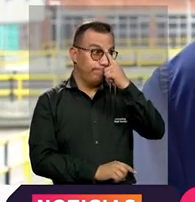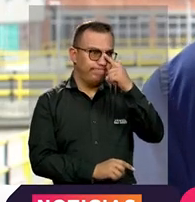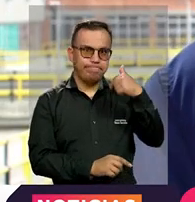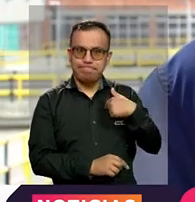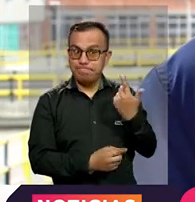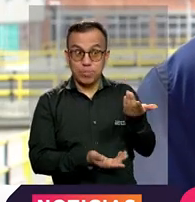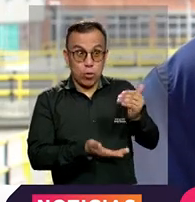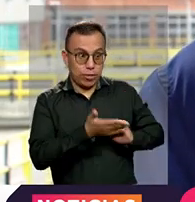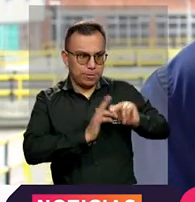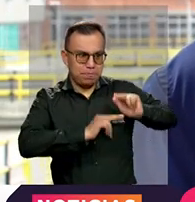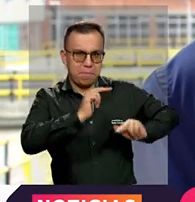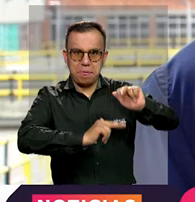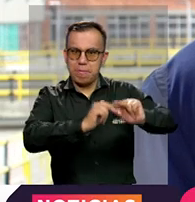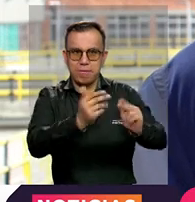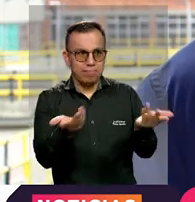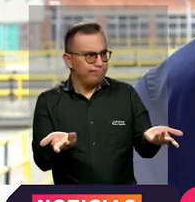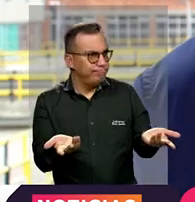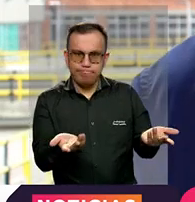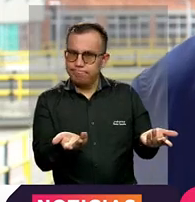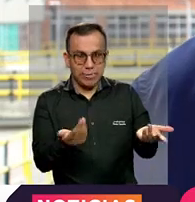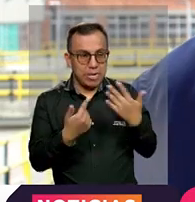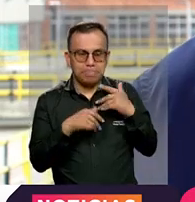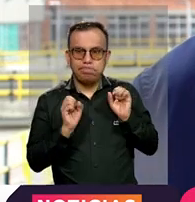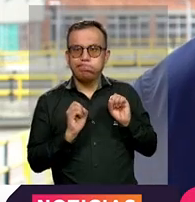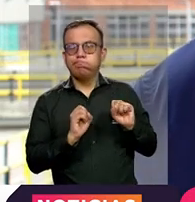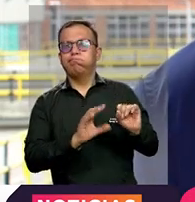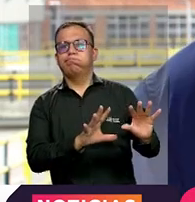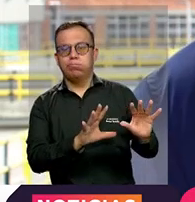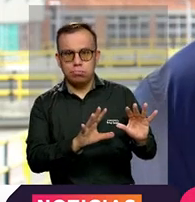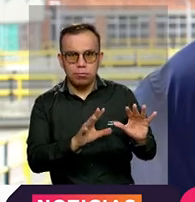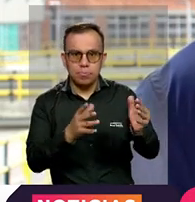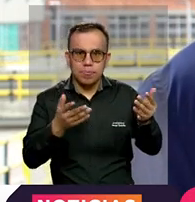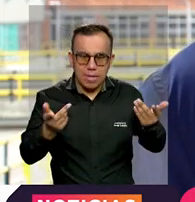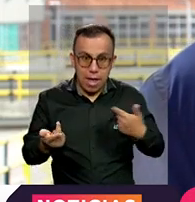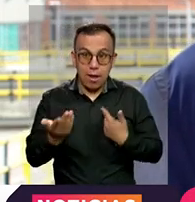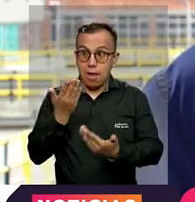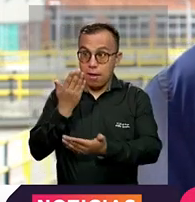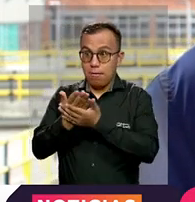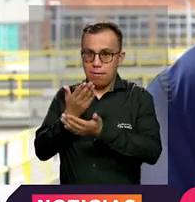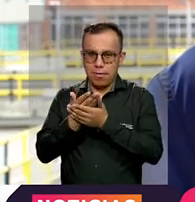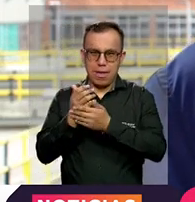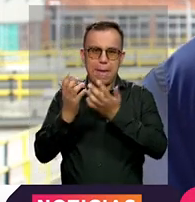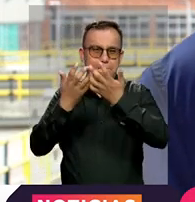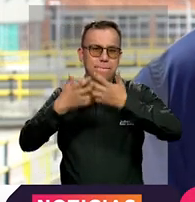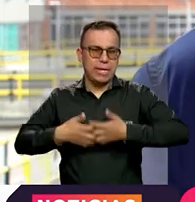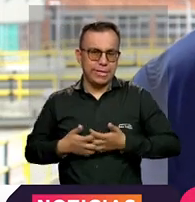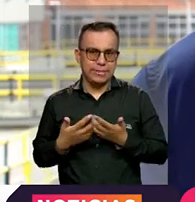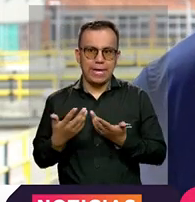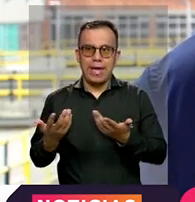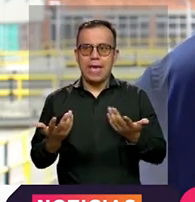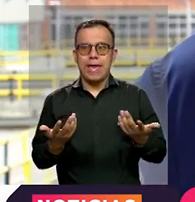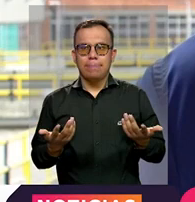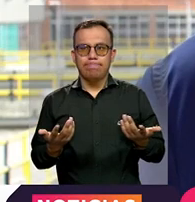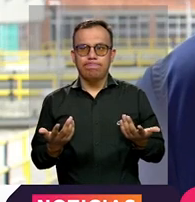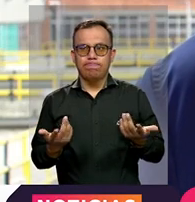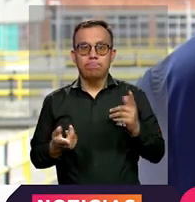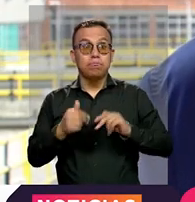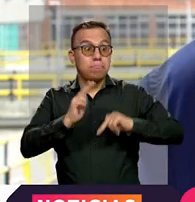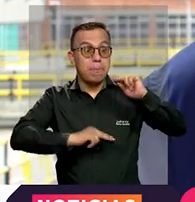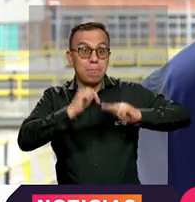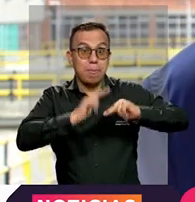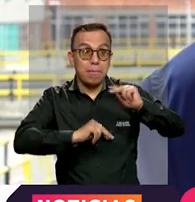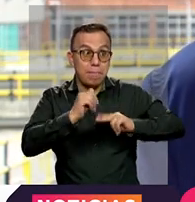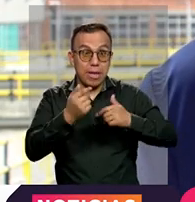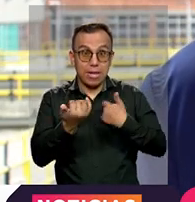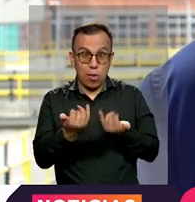no se retoma, está completamente abandonada de acuerdo a lo que nos está informando la empresa. Una obra que en